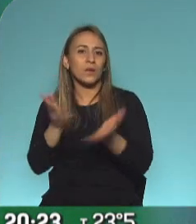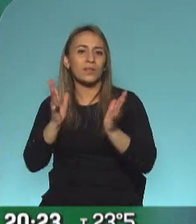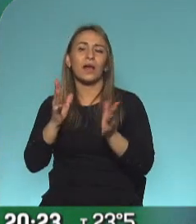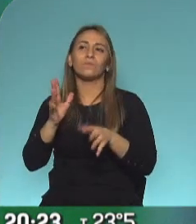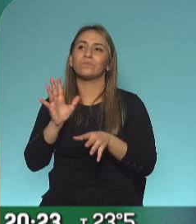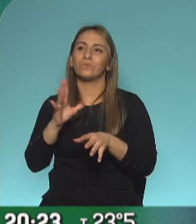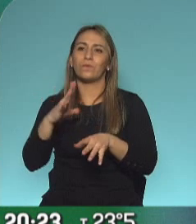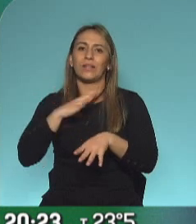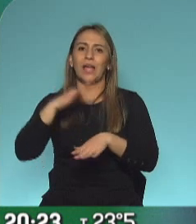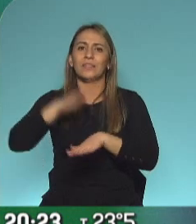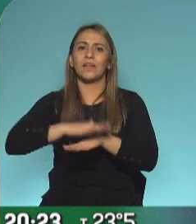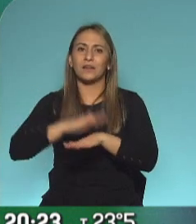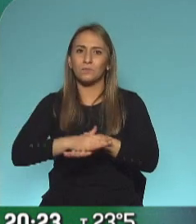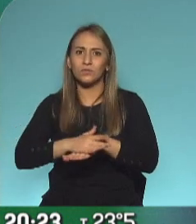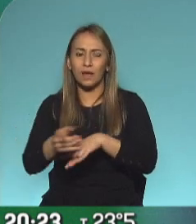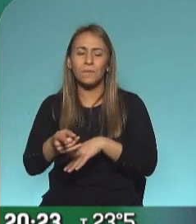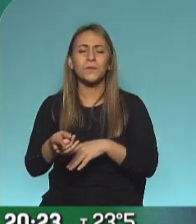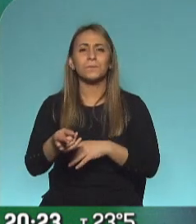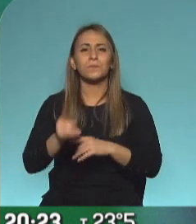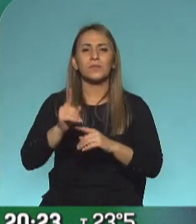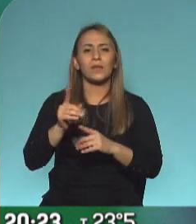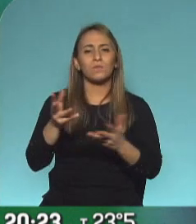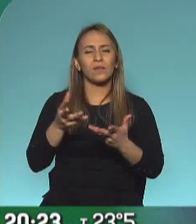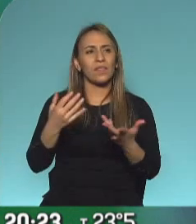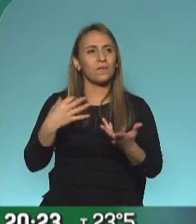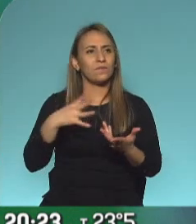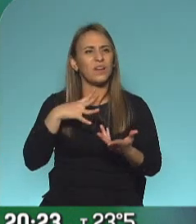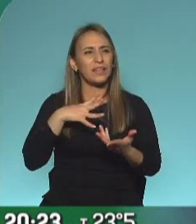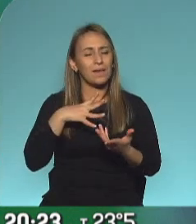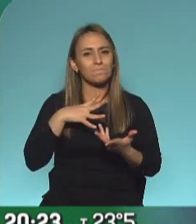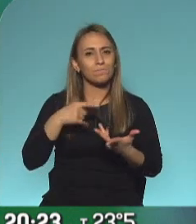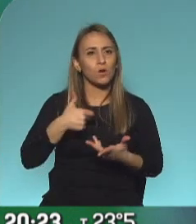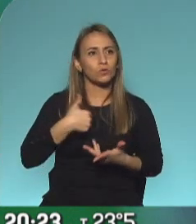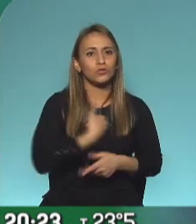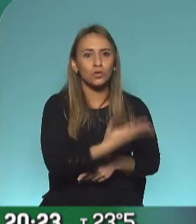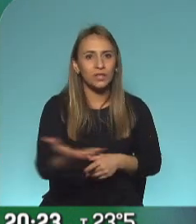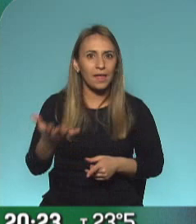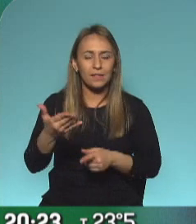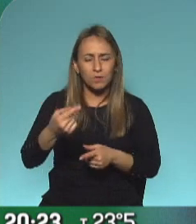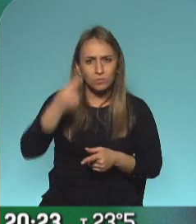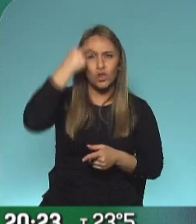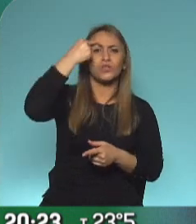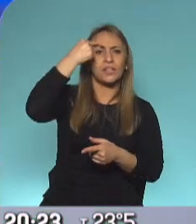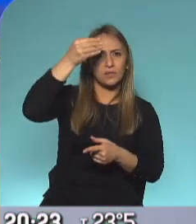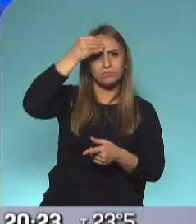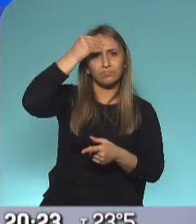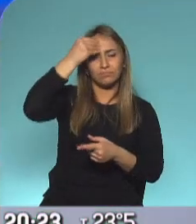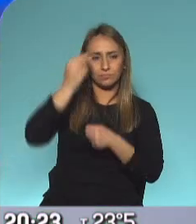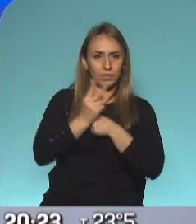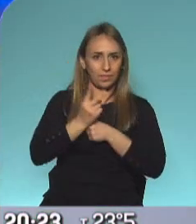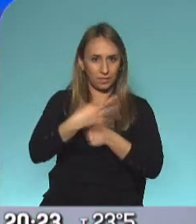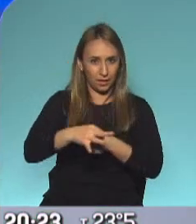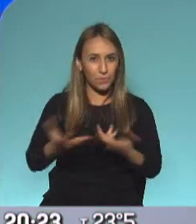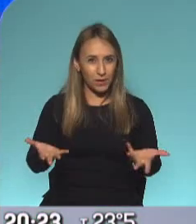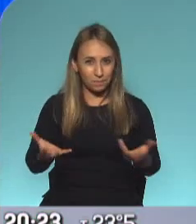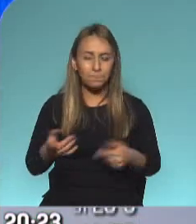es. Porque habría que incorporar de manera masiva y unánime ese mensaje. Pero por lo pronto lo primero que vamos